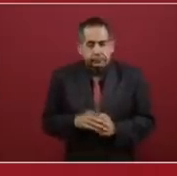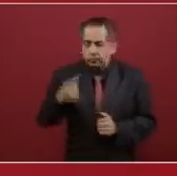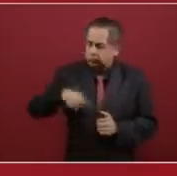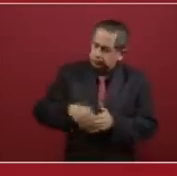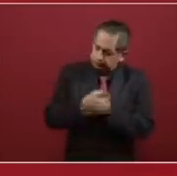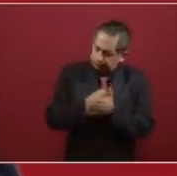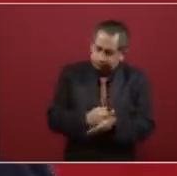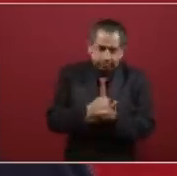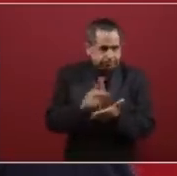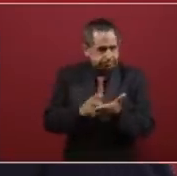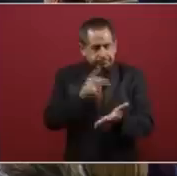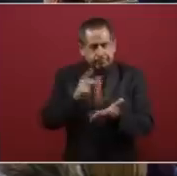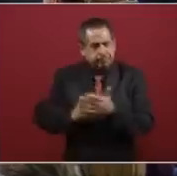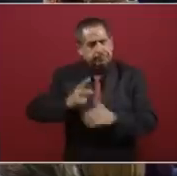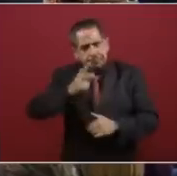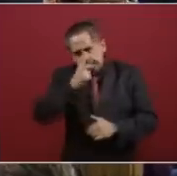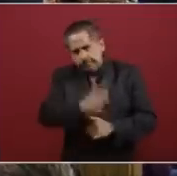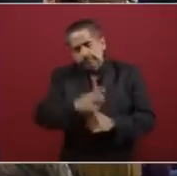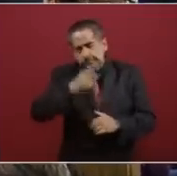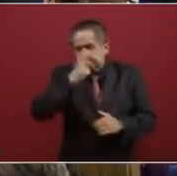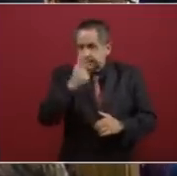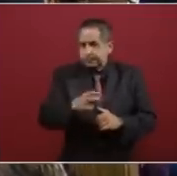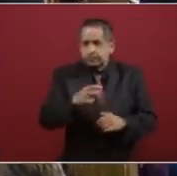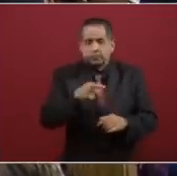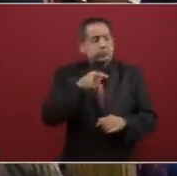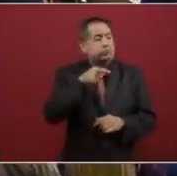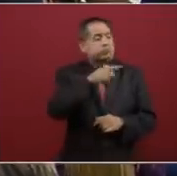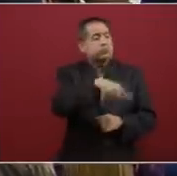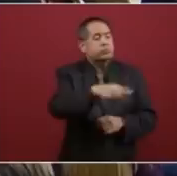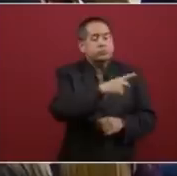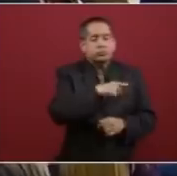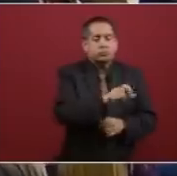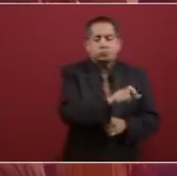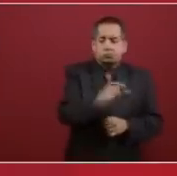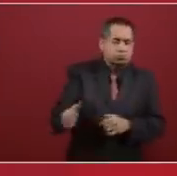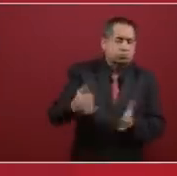insistimos mucho en que debían de pagar impuestos,